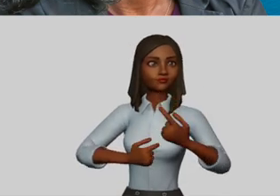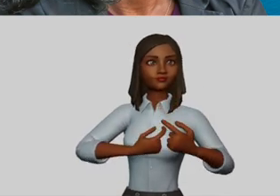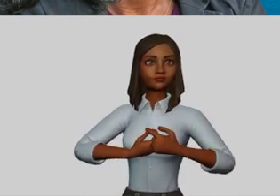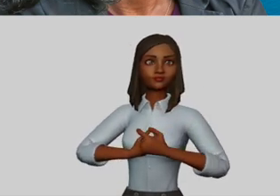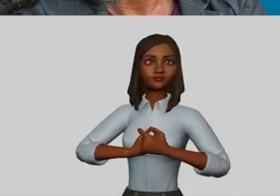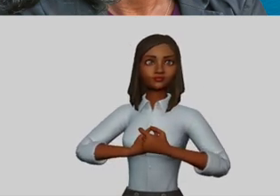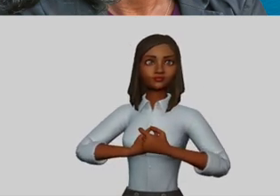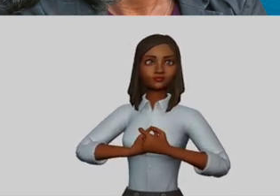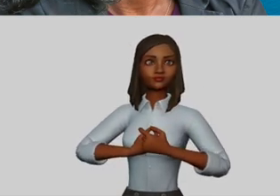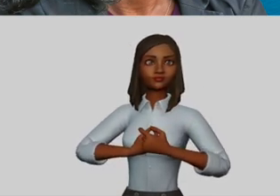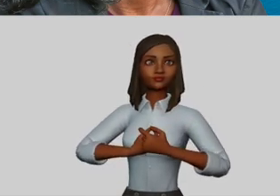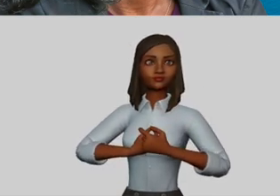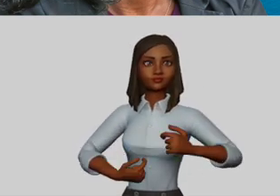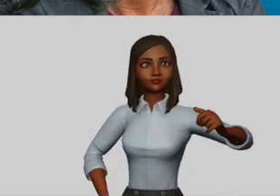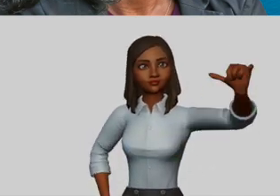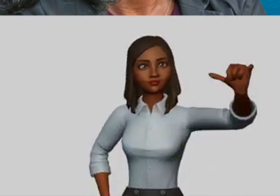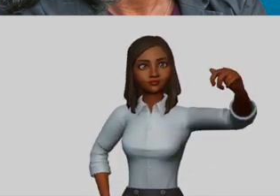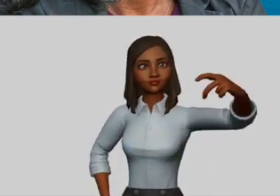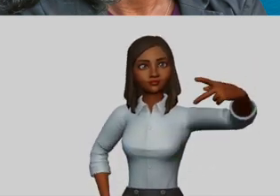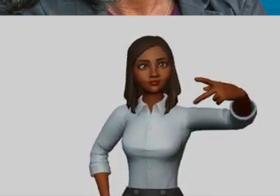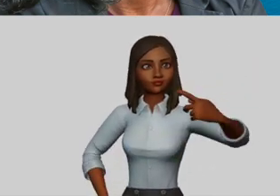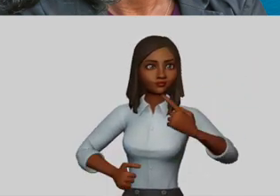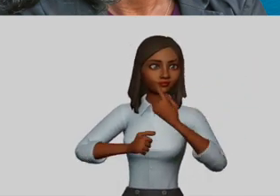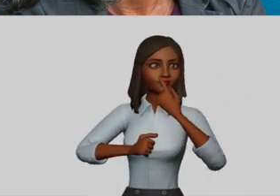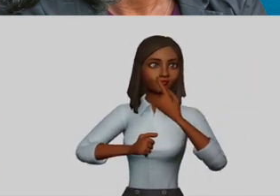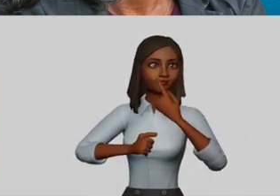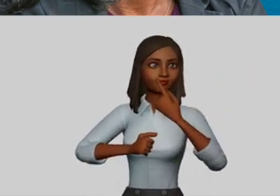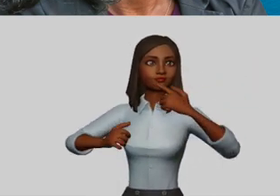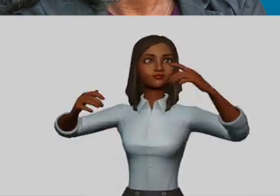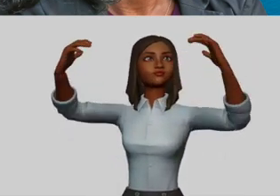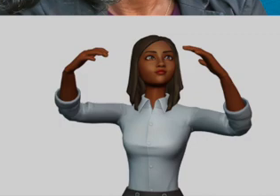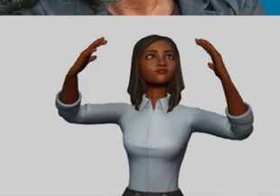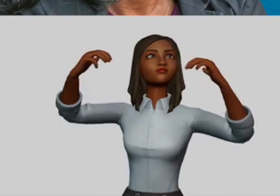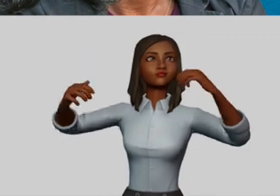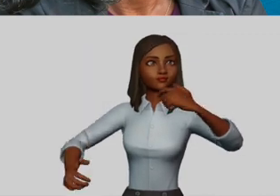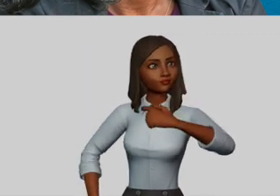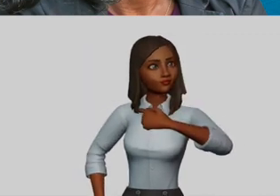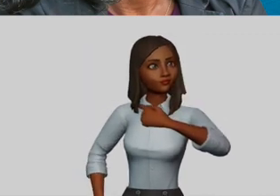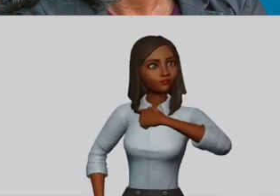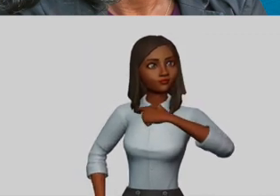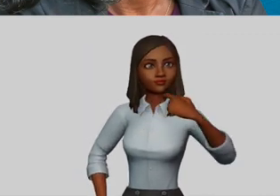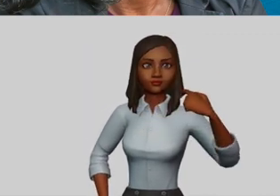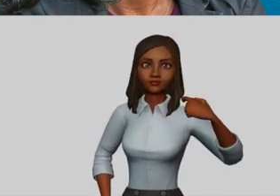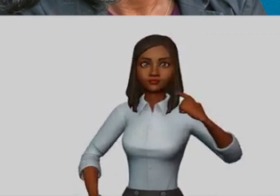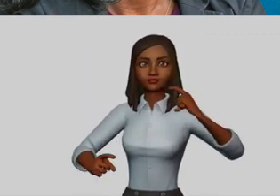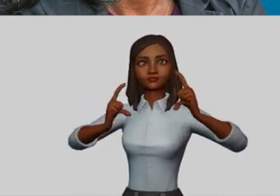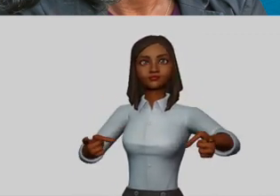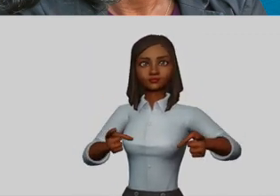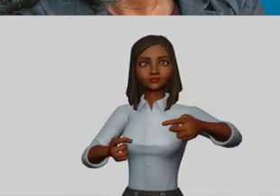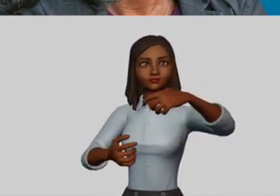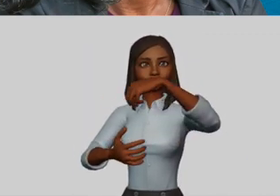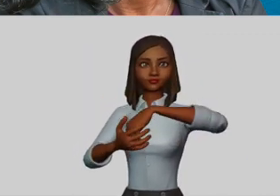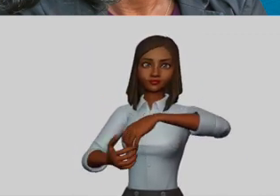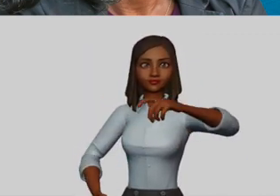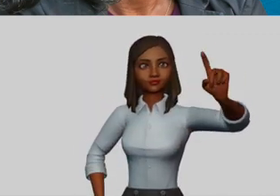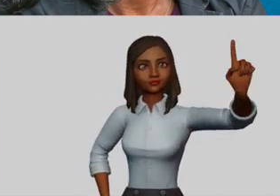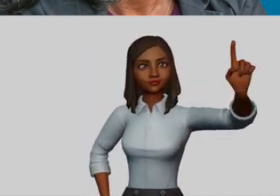tengamos el funding. Uh-huh. Ahora voy a lo de funding. Ahora mismo, gracias a Dios, recibimos